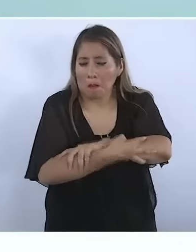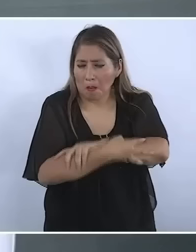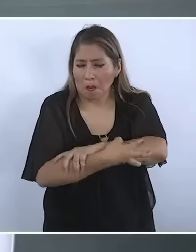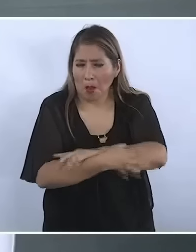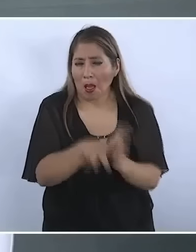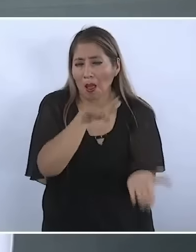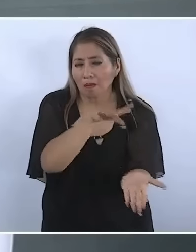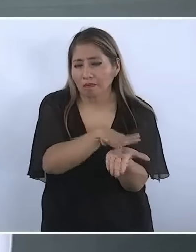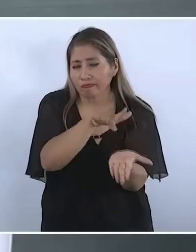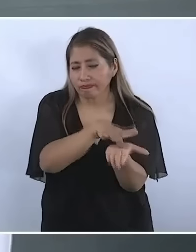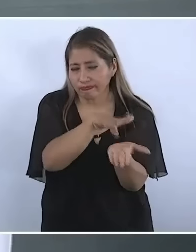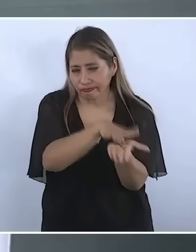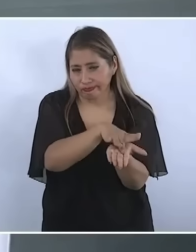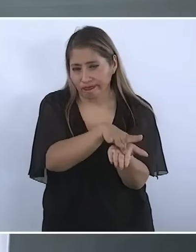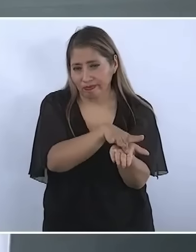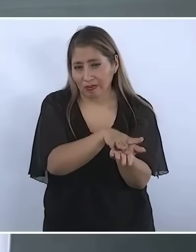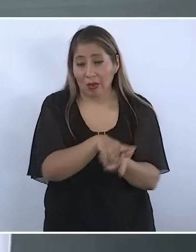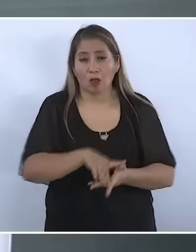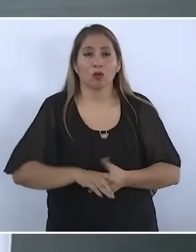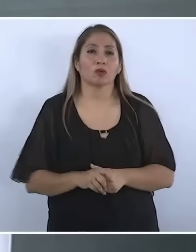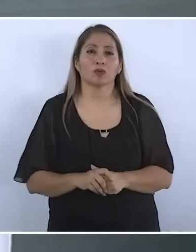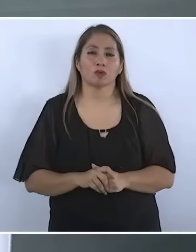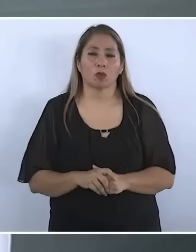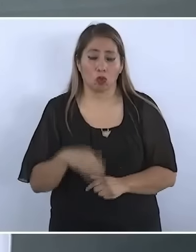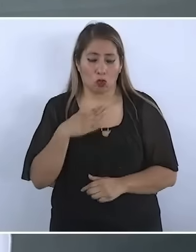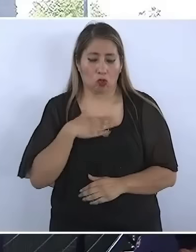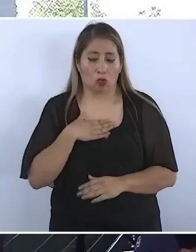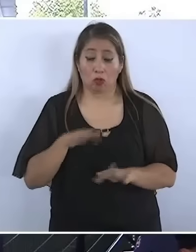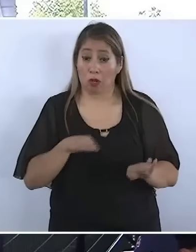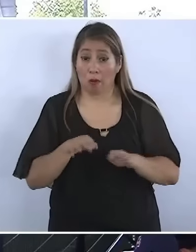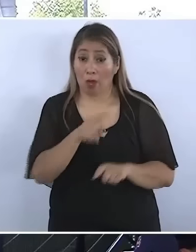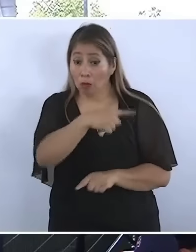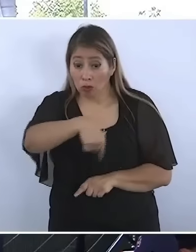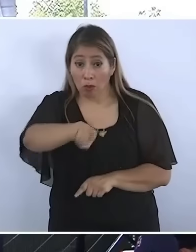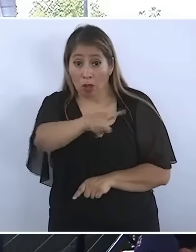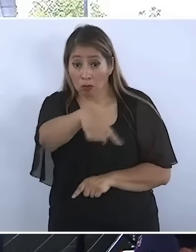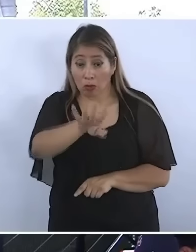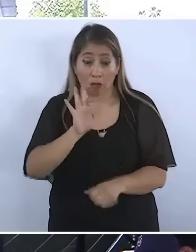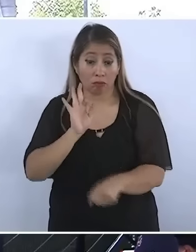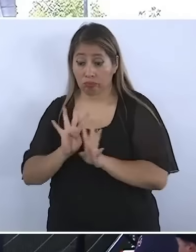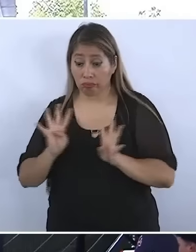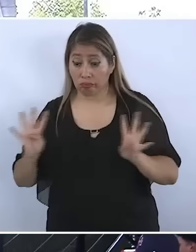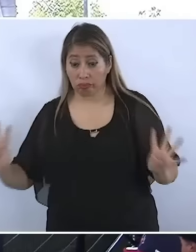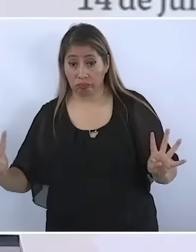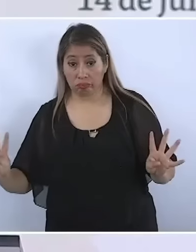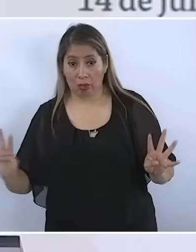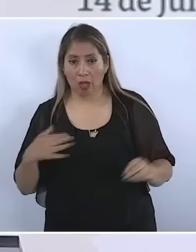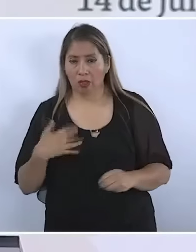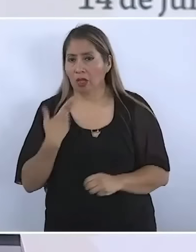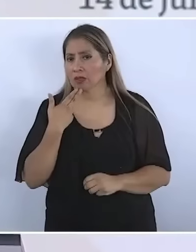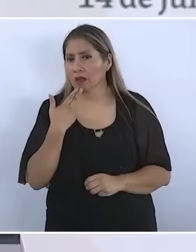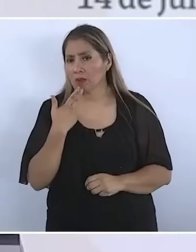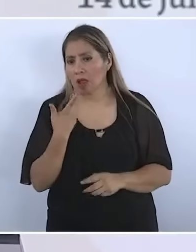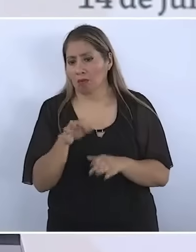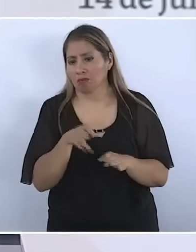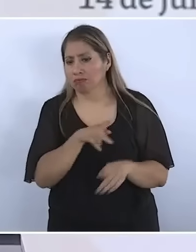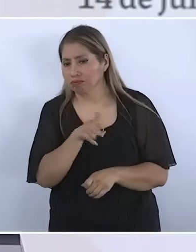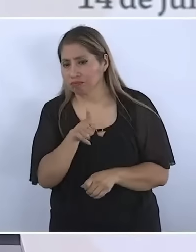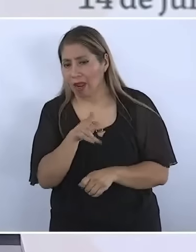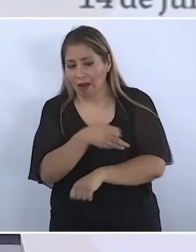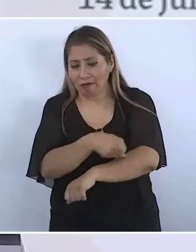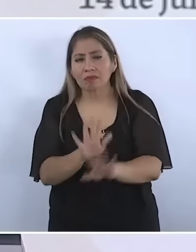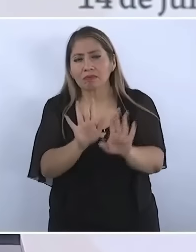apoyo. Finalmente, somos servidores públicos, que en esencia quiere decir servir al pueblo. A las